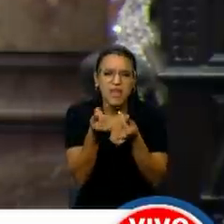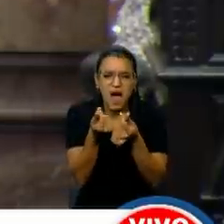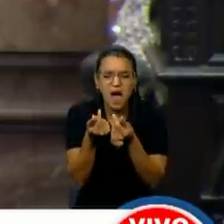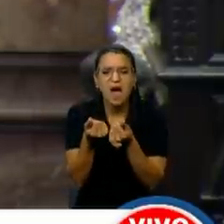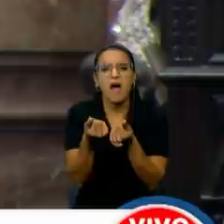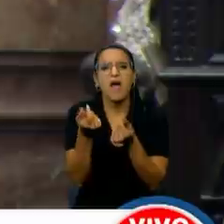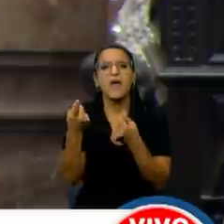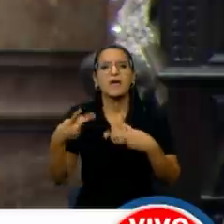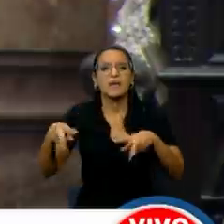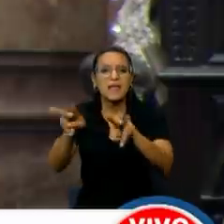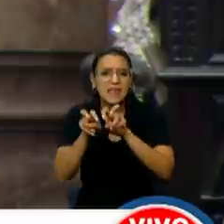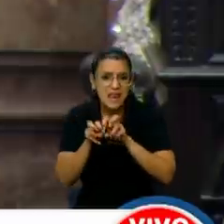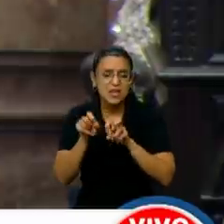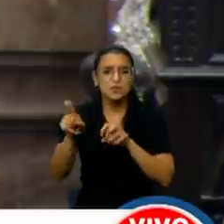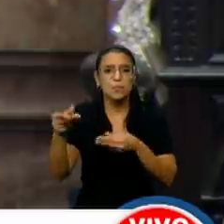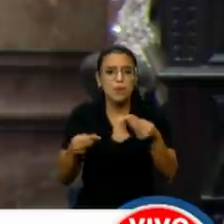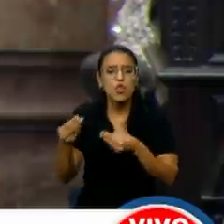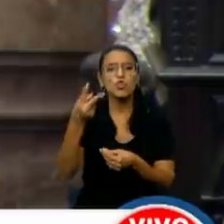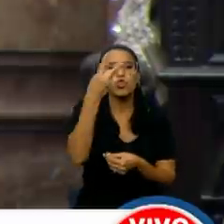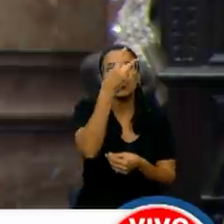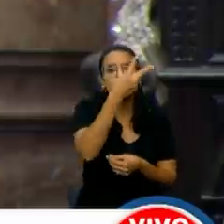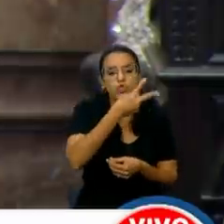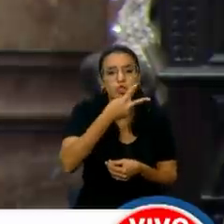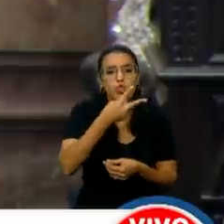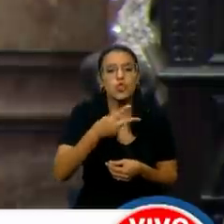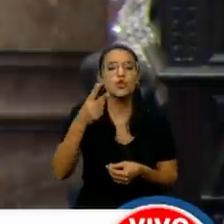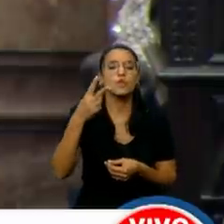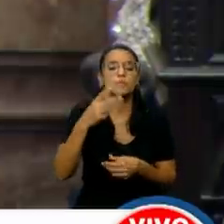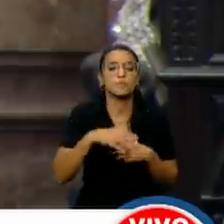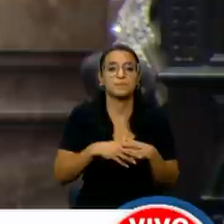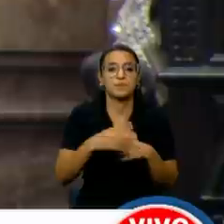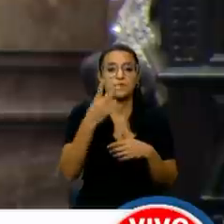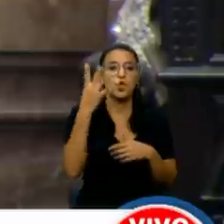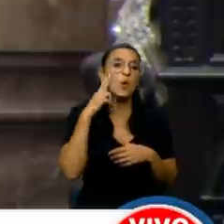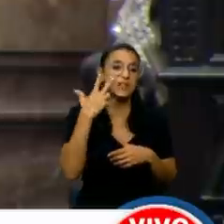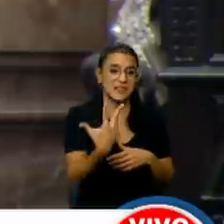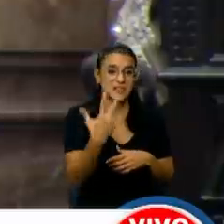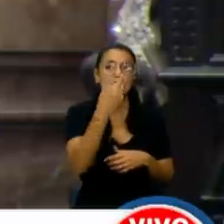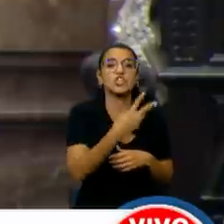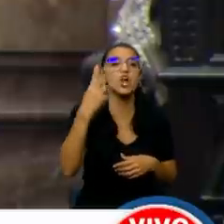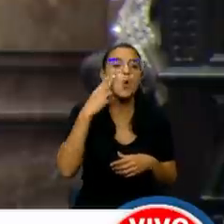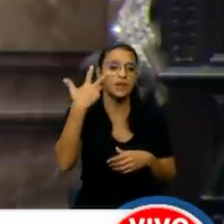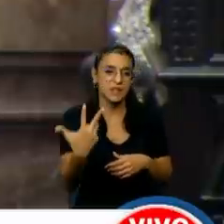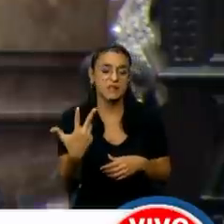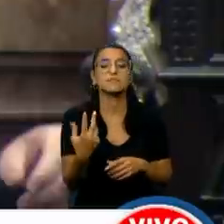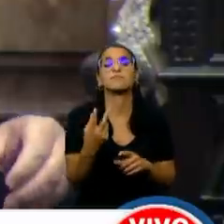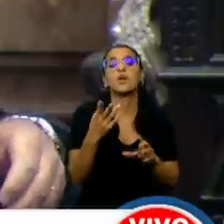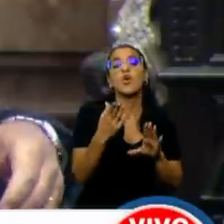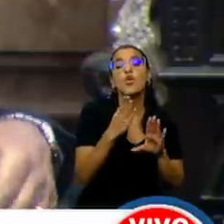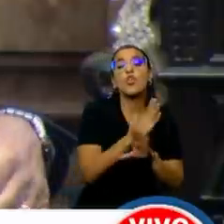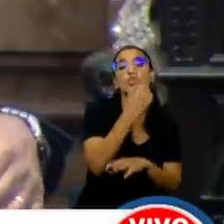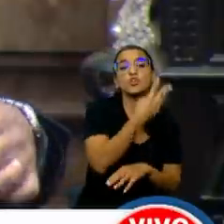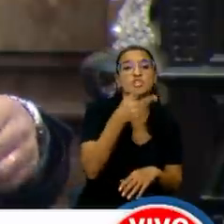tiene el presupuesto 200 en 93 partidas y 260 de